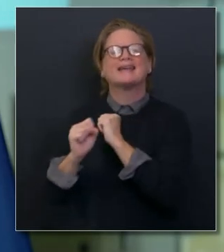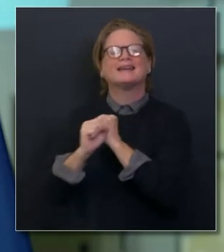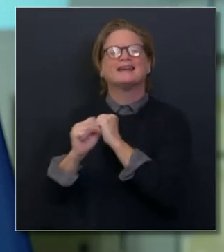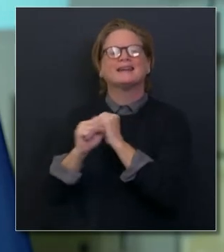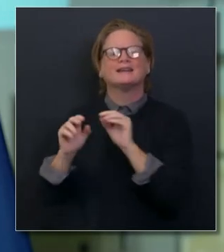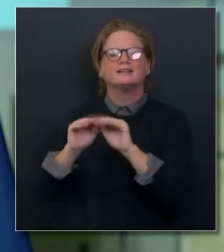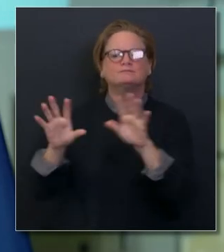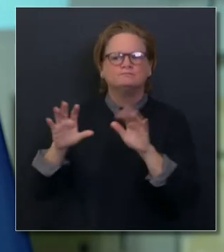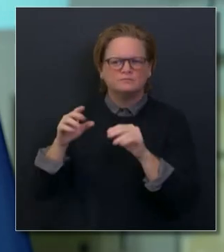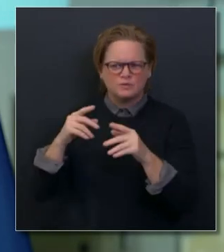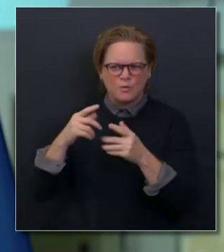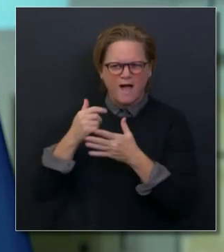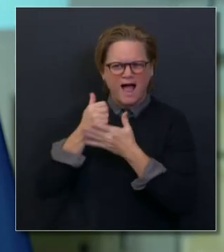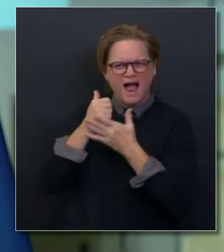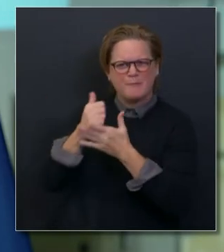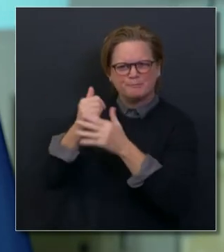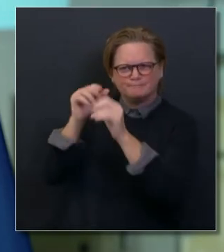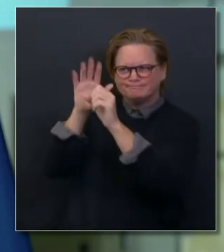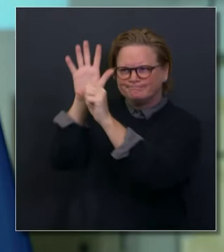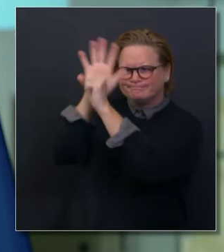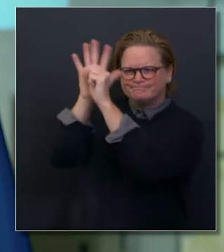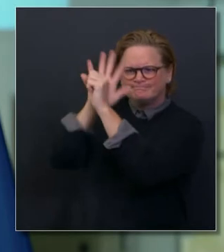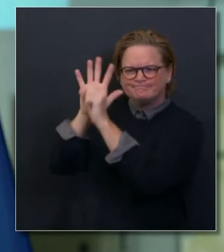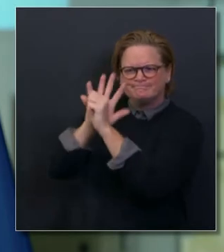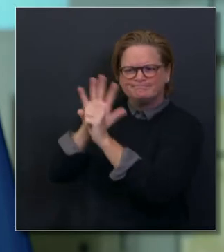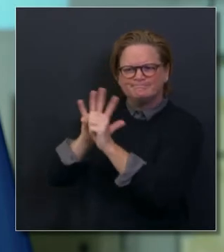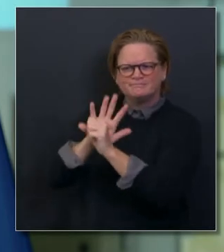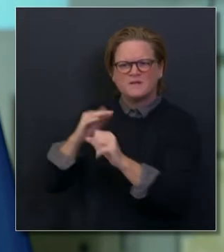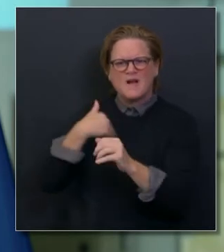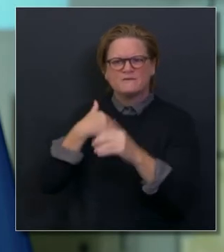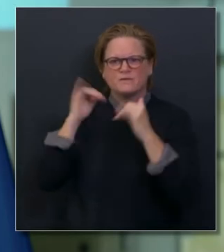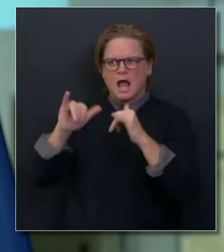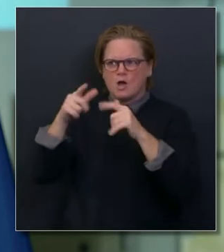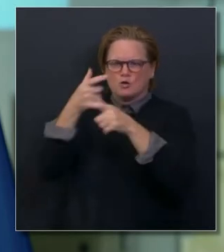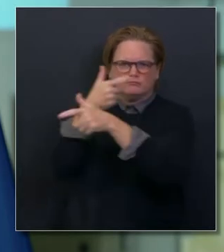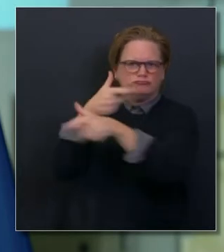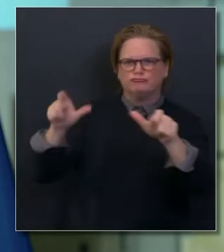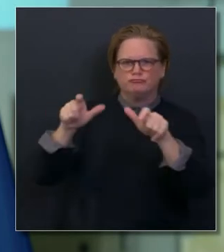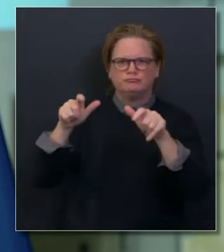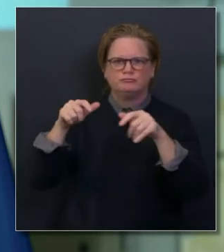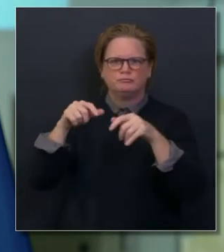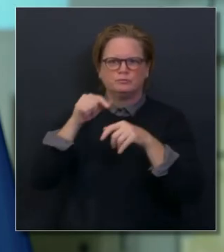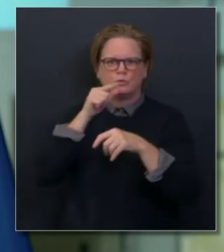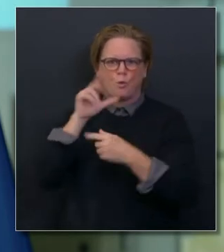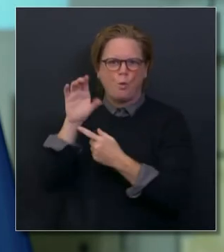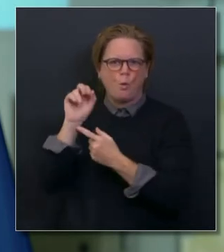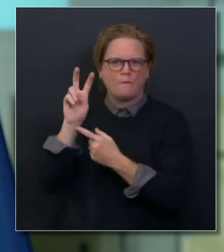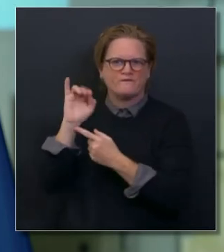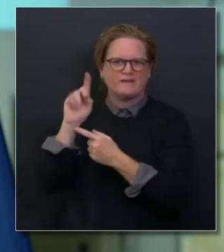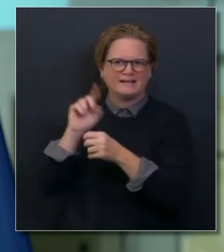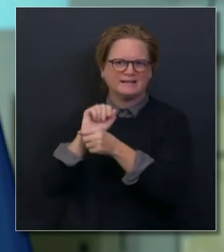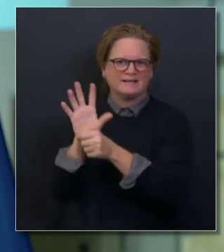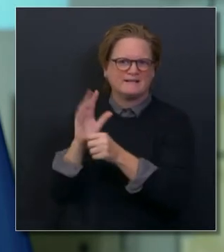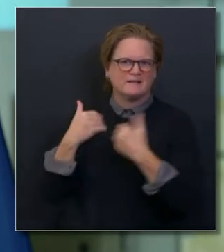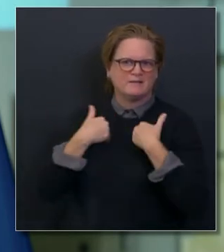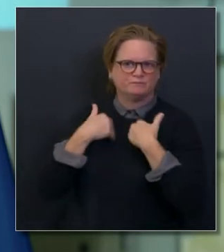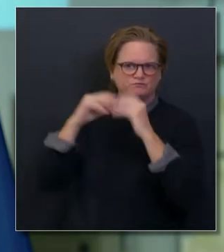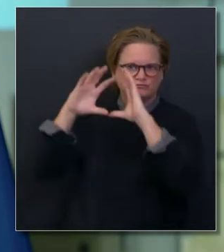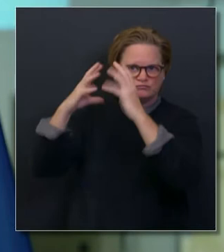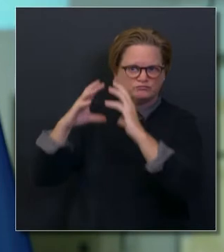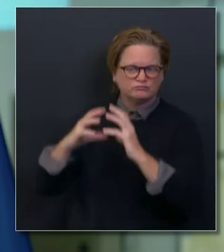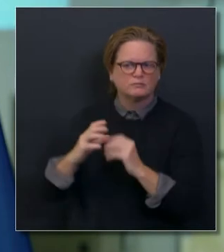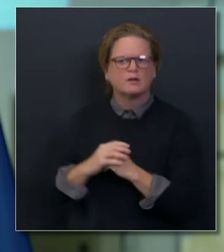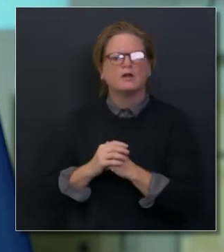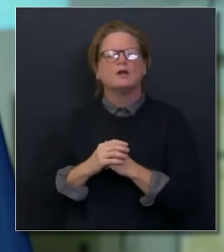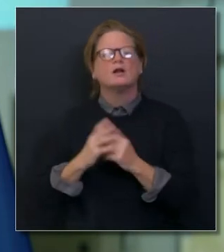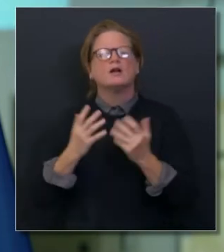de mensajes a alcanzar a las comunidades azotadas, pero muchos van a titubear en la